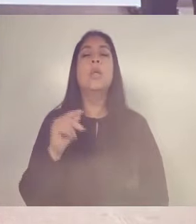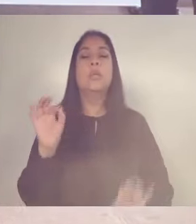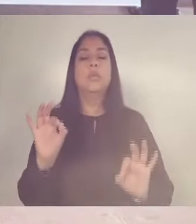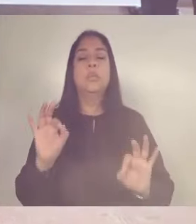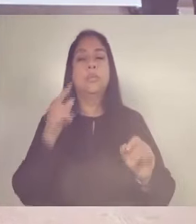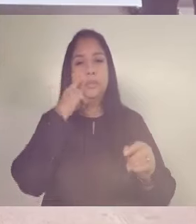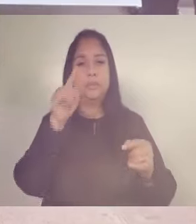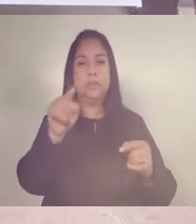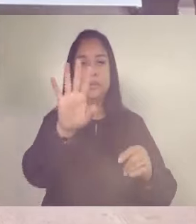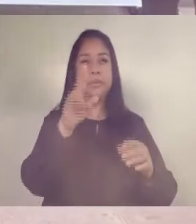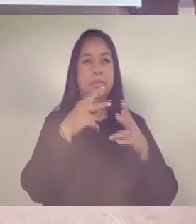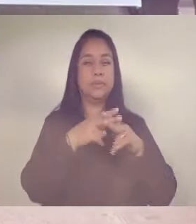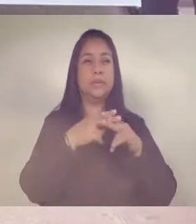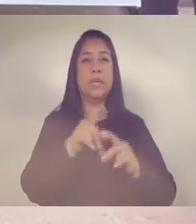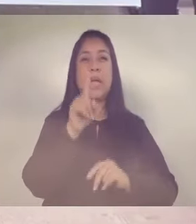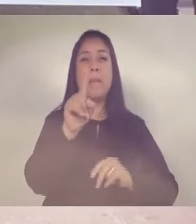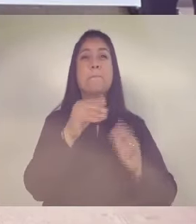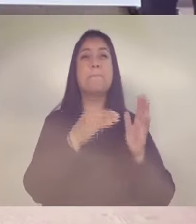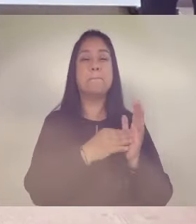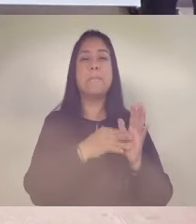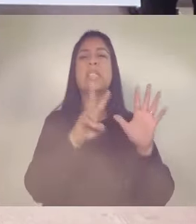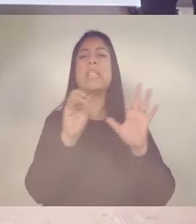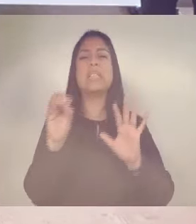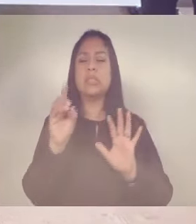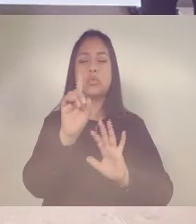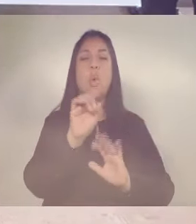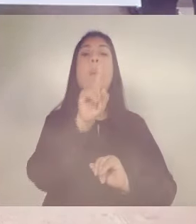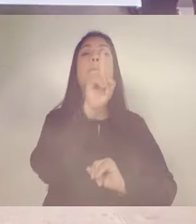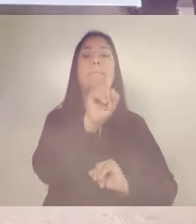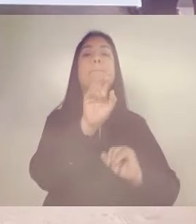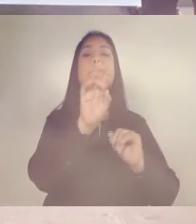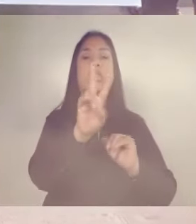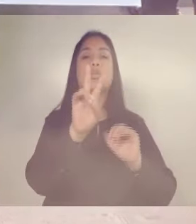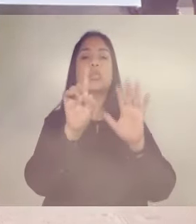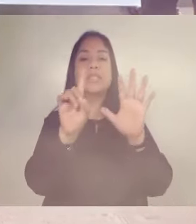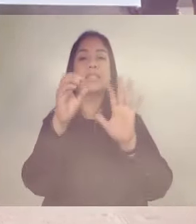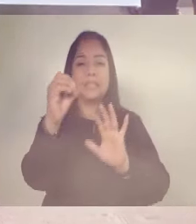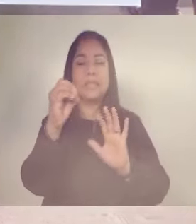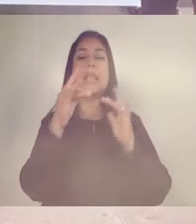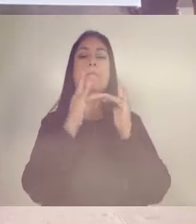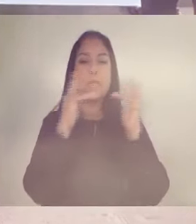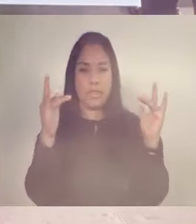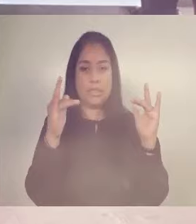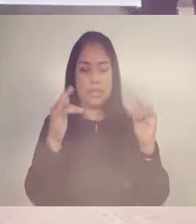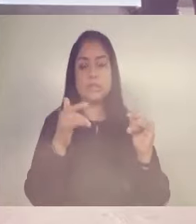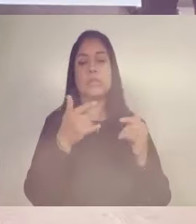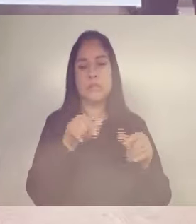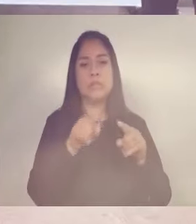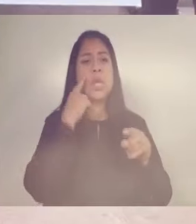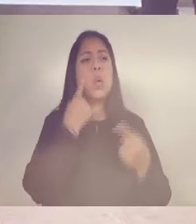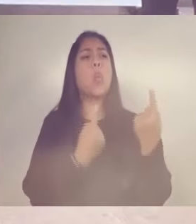empiezo con una corrección porque dije 1.700 puentes, son 1.260 más o menos los que tenemos. Sobre cuáles